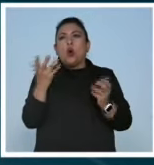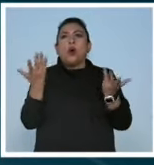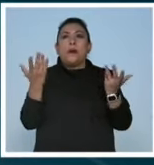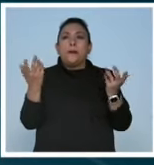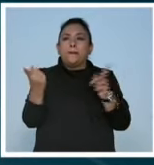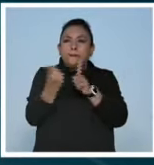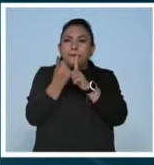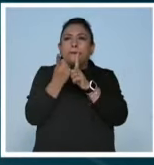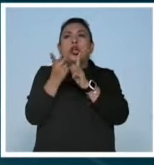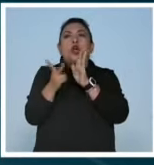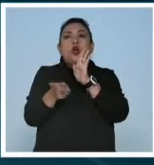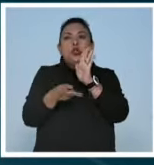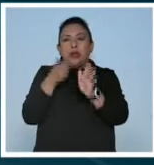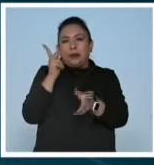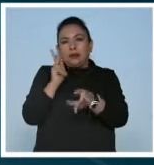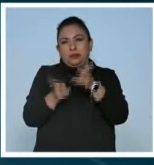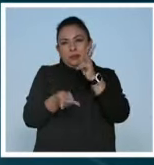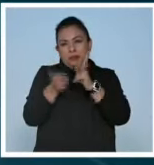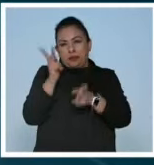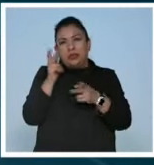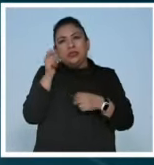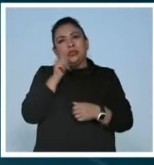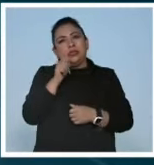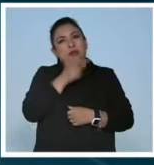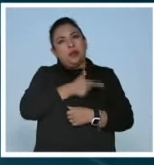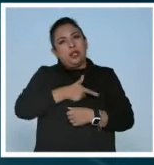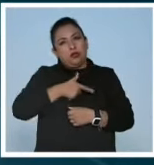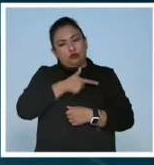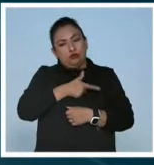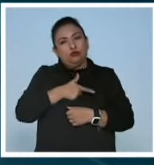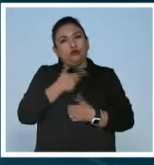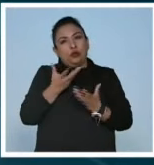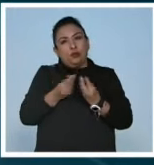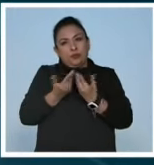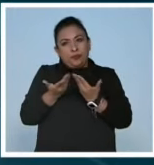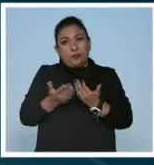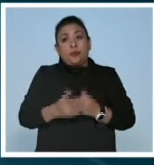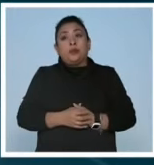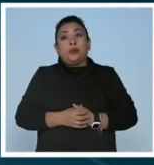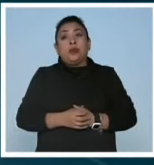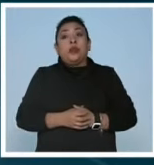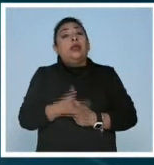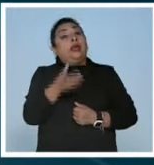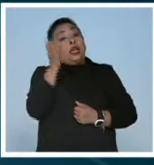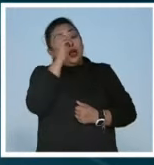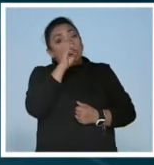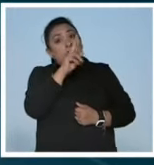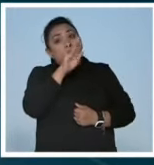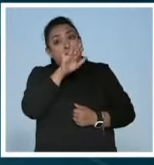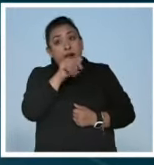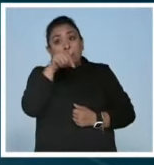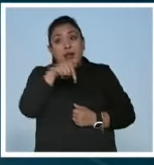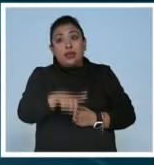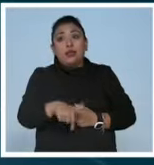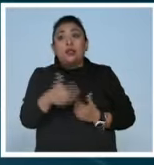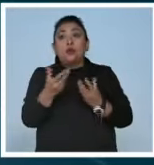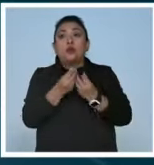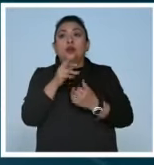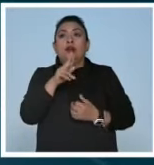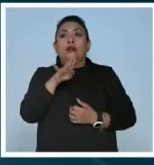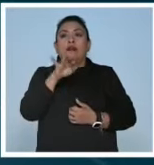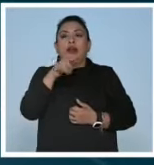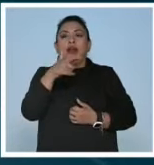y tener nuevamente una conversación, que siempre es muy agradable hacerlo contigo. ¿Cómo ves, Rafa? Estoy aquí con Rafael García